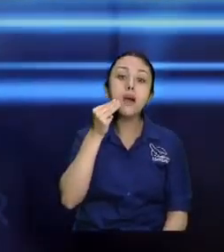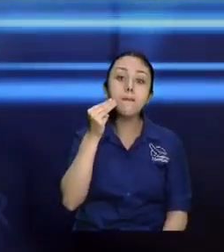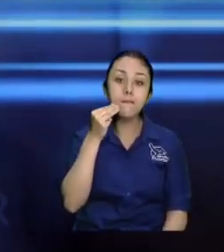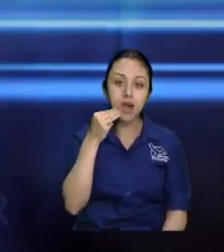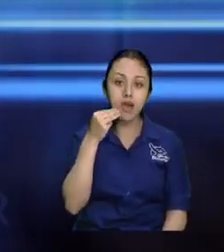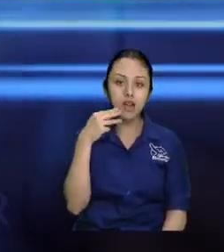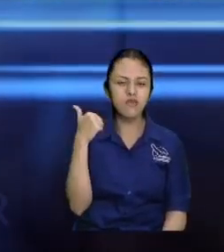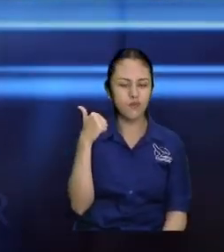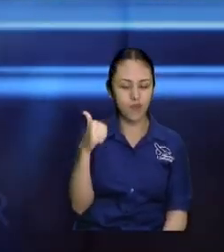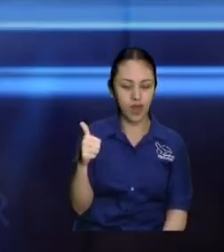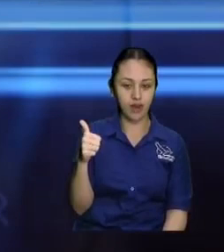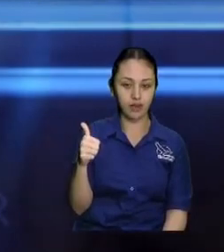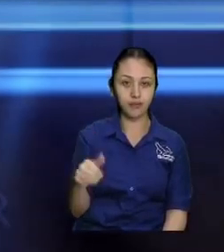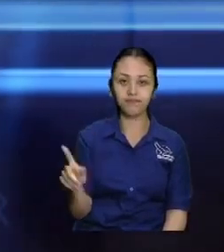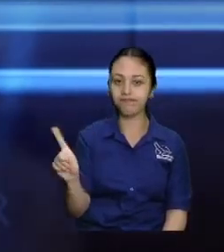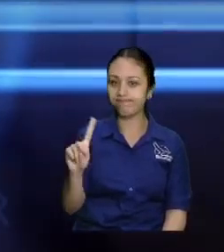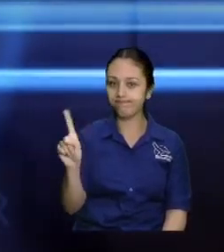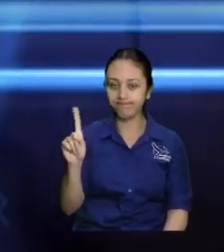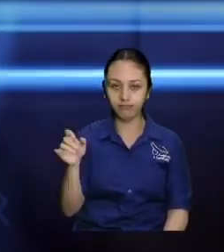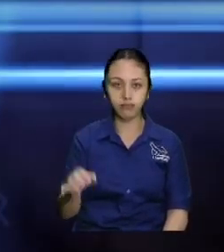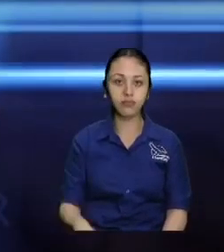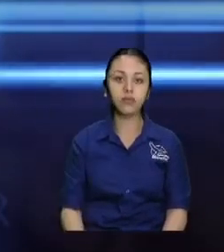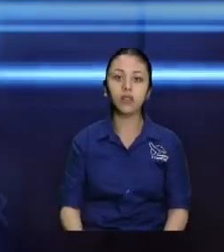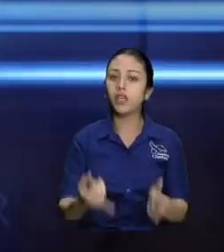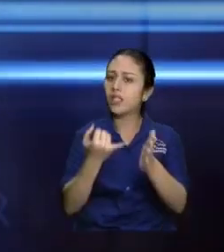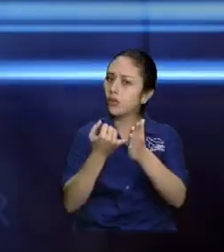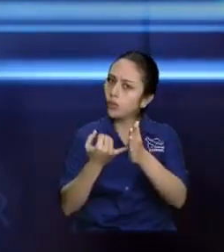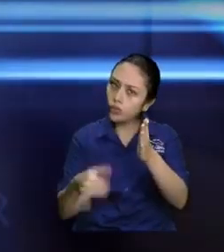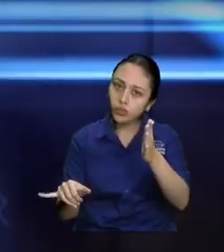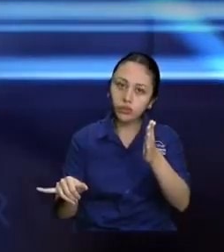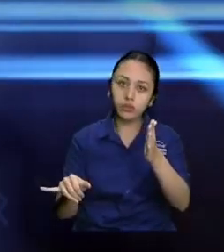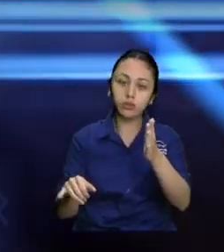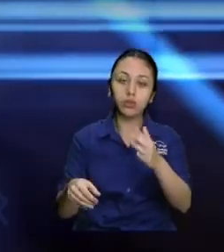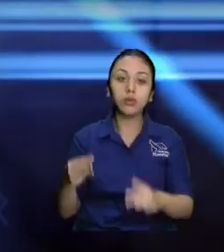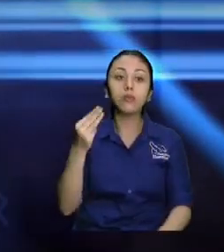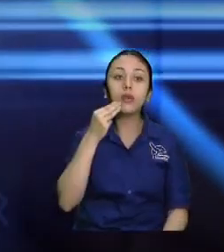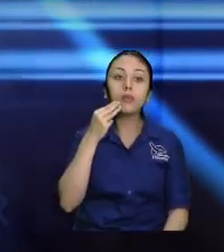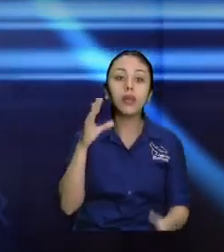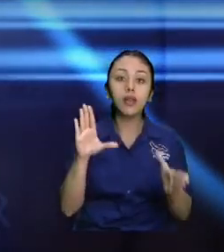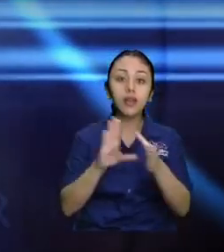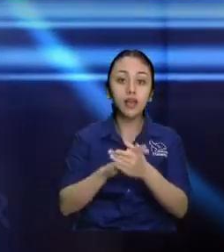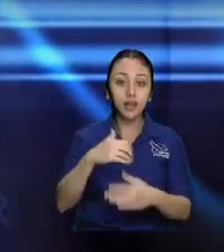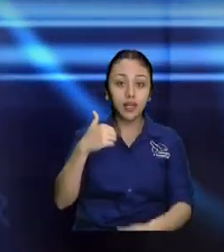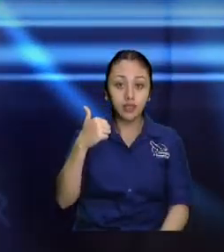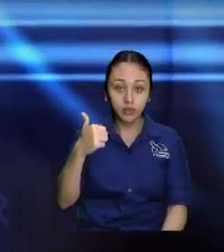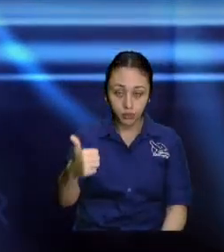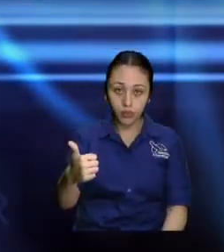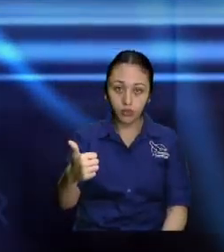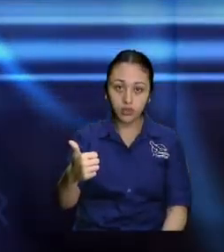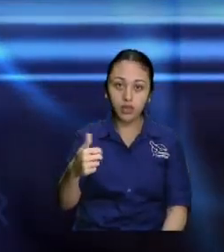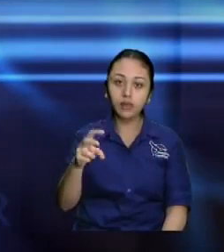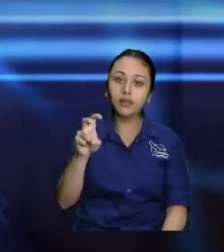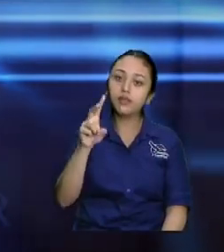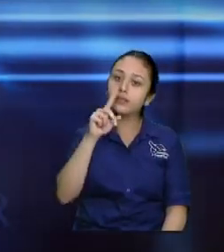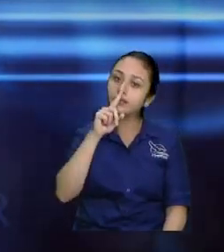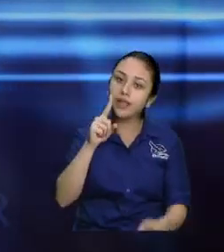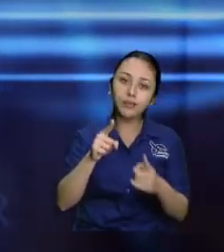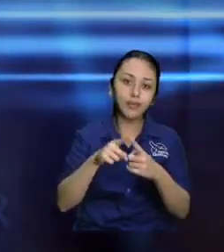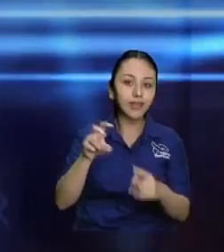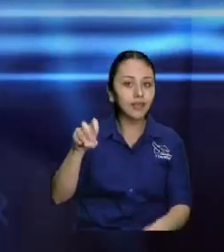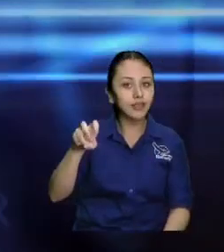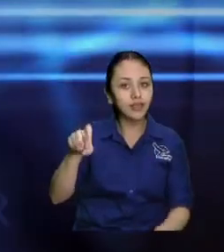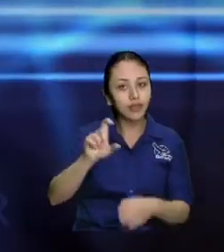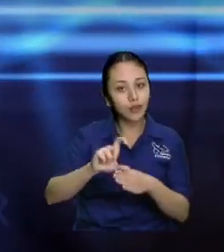No sea injusto, no sea injusto. La mamá de ella también tiene necesidades y tiene que comprar algunas medicinas que a